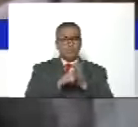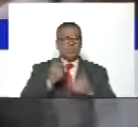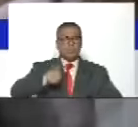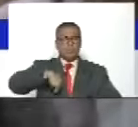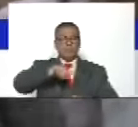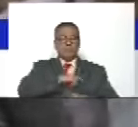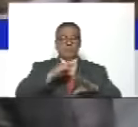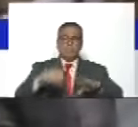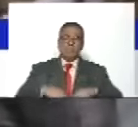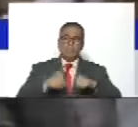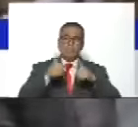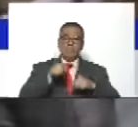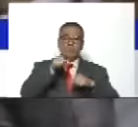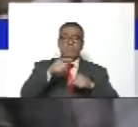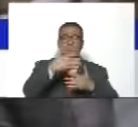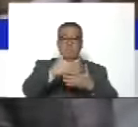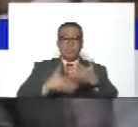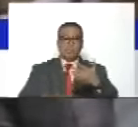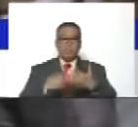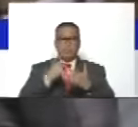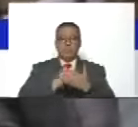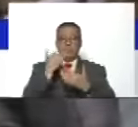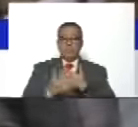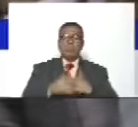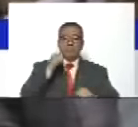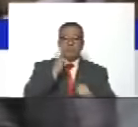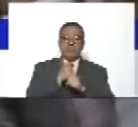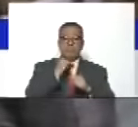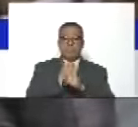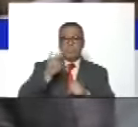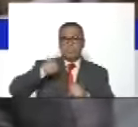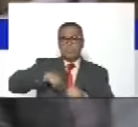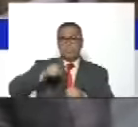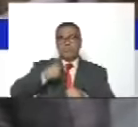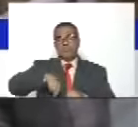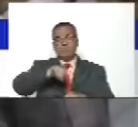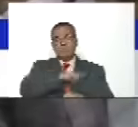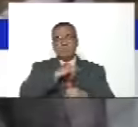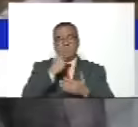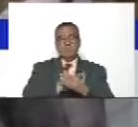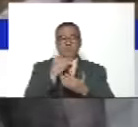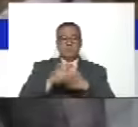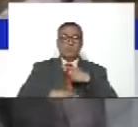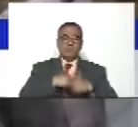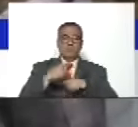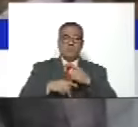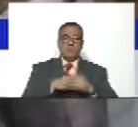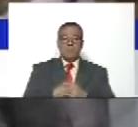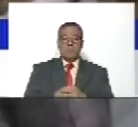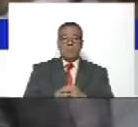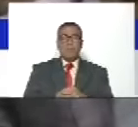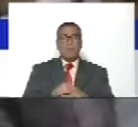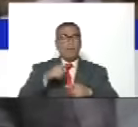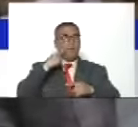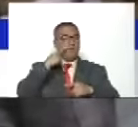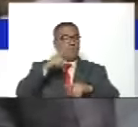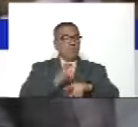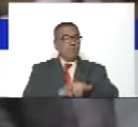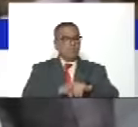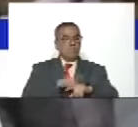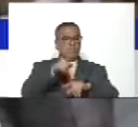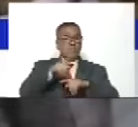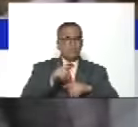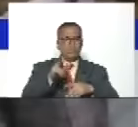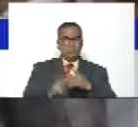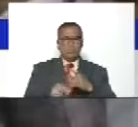nosotros rescatamos de este extenso plan de trabajo que tiene nuestra embajadora para desarrollar en esta etapa, en